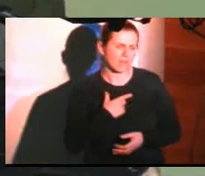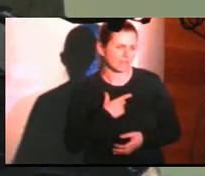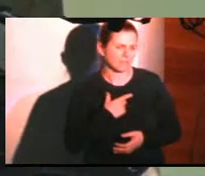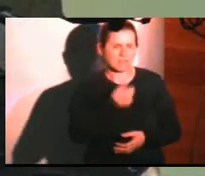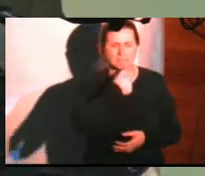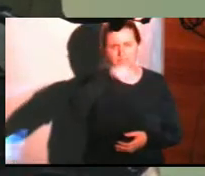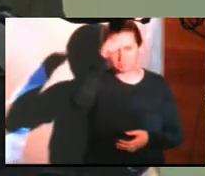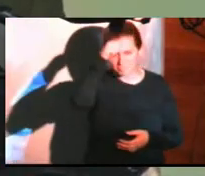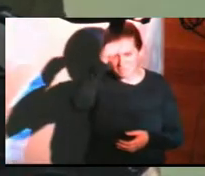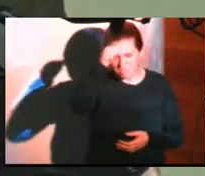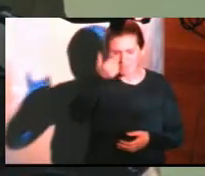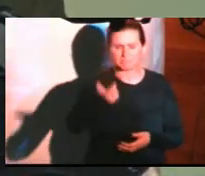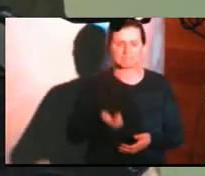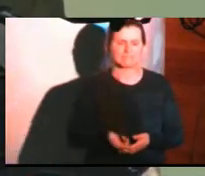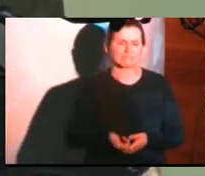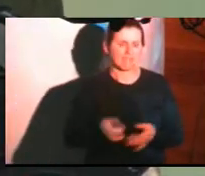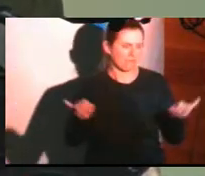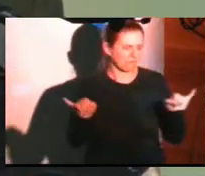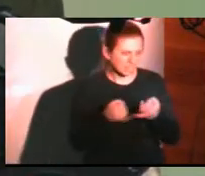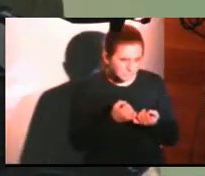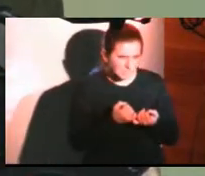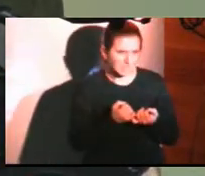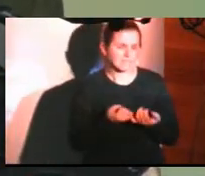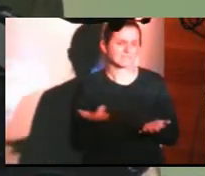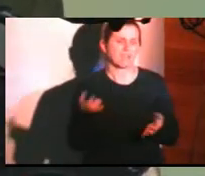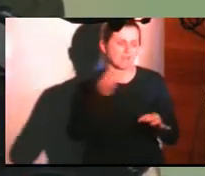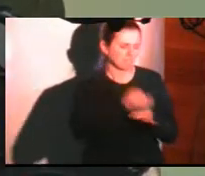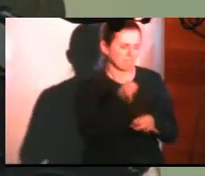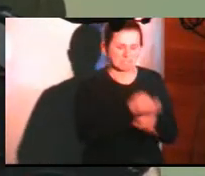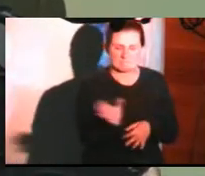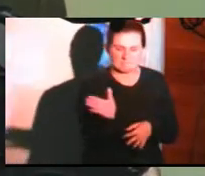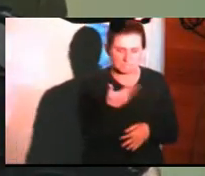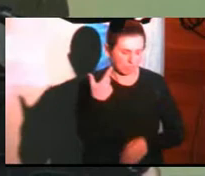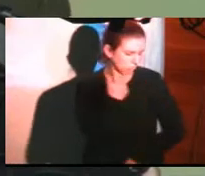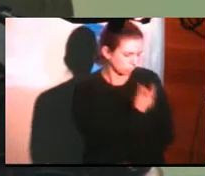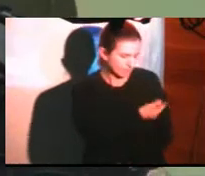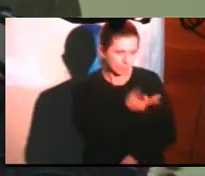en fin, impartía todos los conocimientos acerca de la salud, era la que vacunaba.